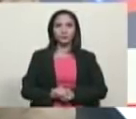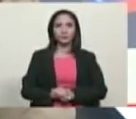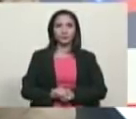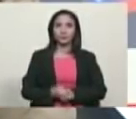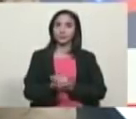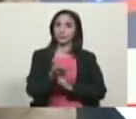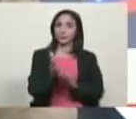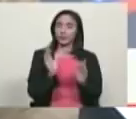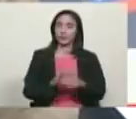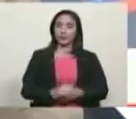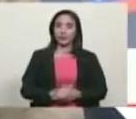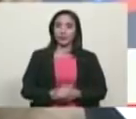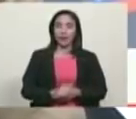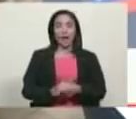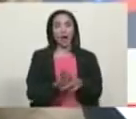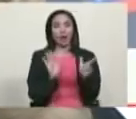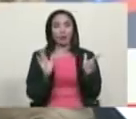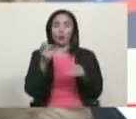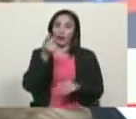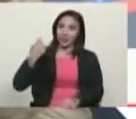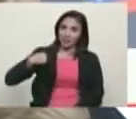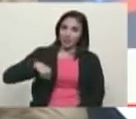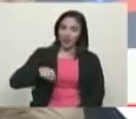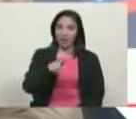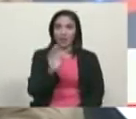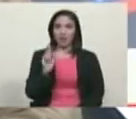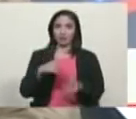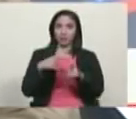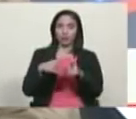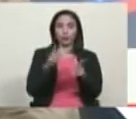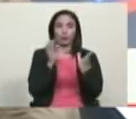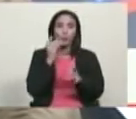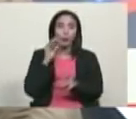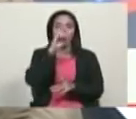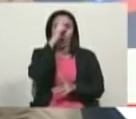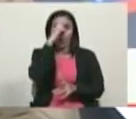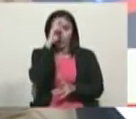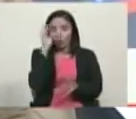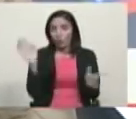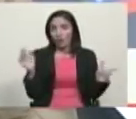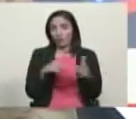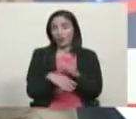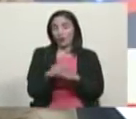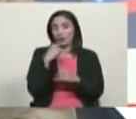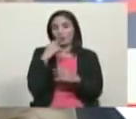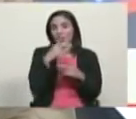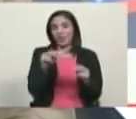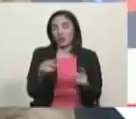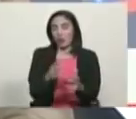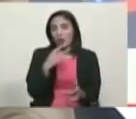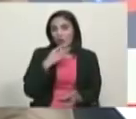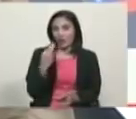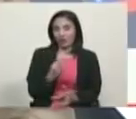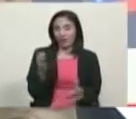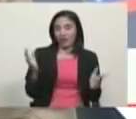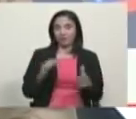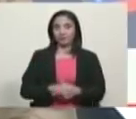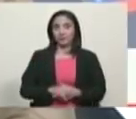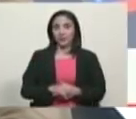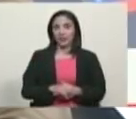El que tendría, en el caso hipotético negado, mil veces